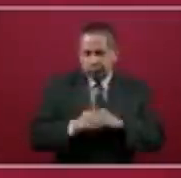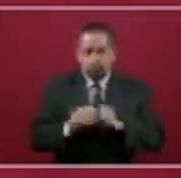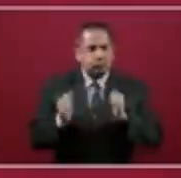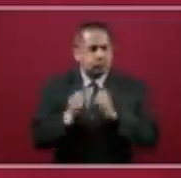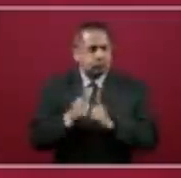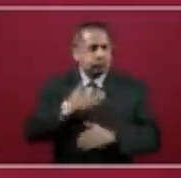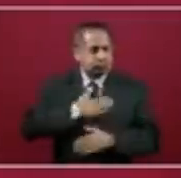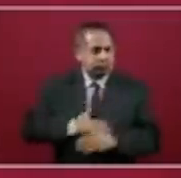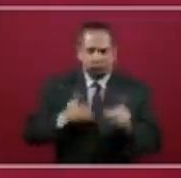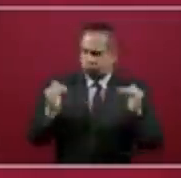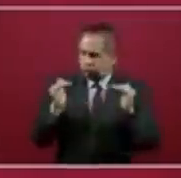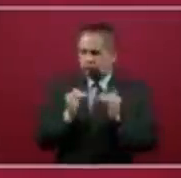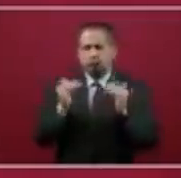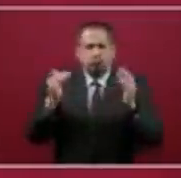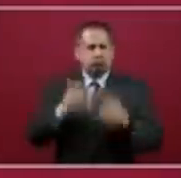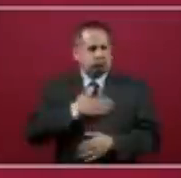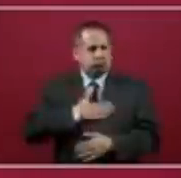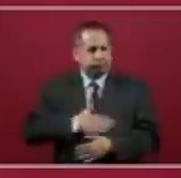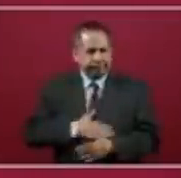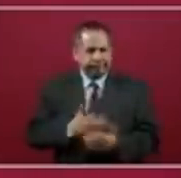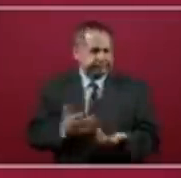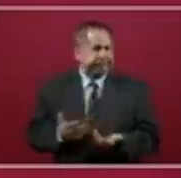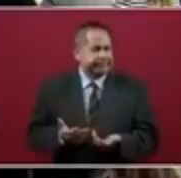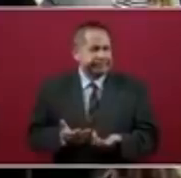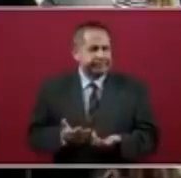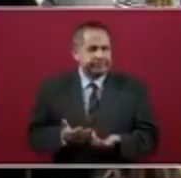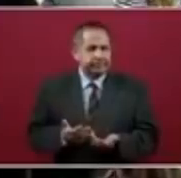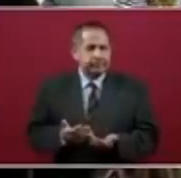equitativo, justo.